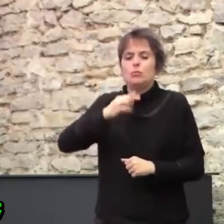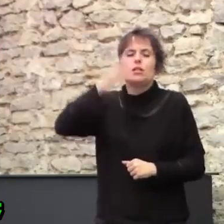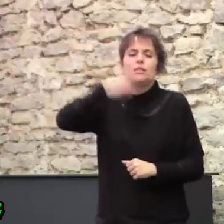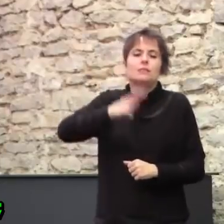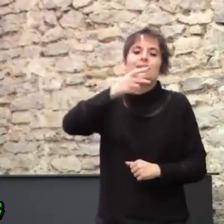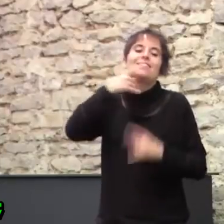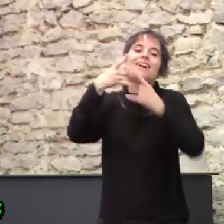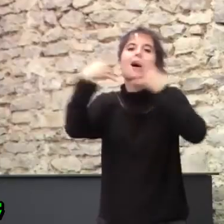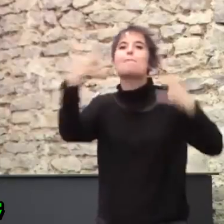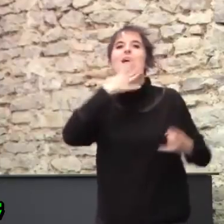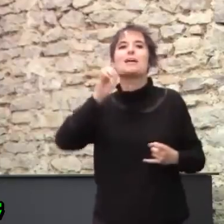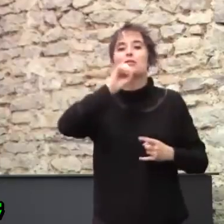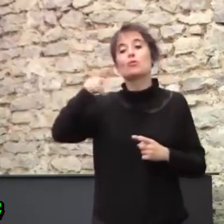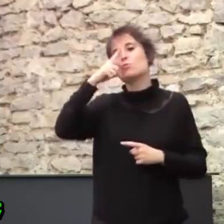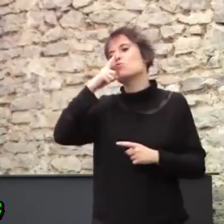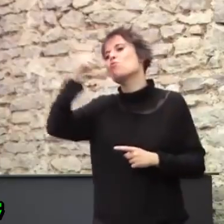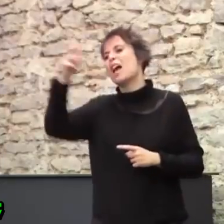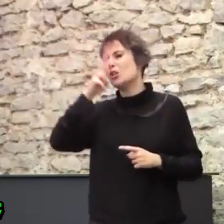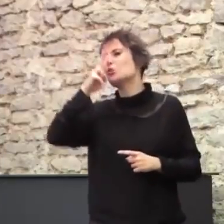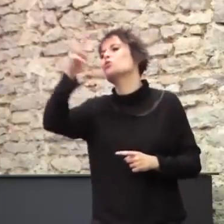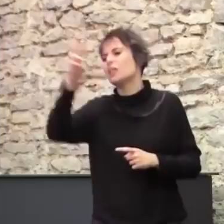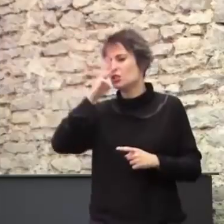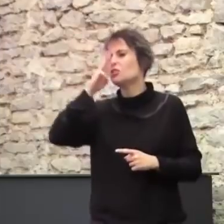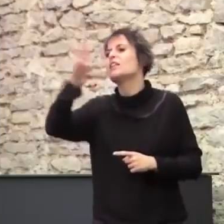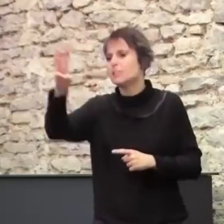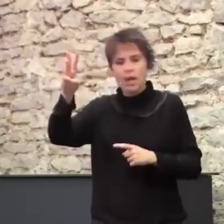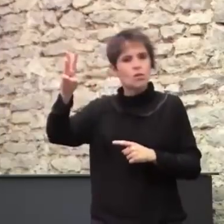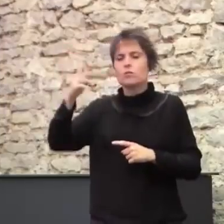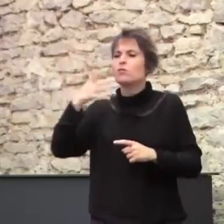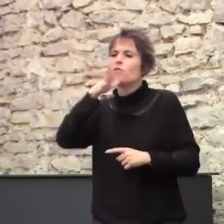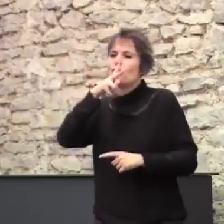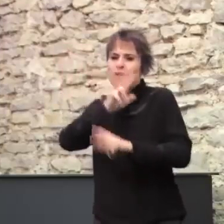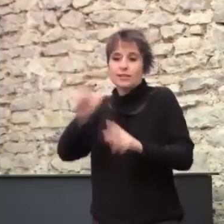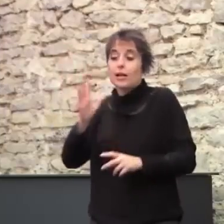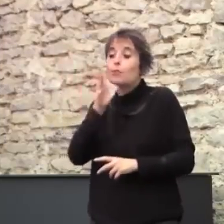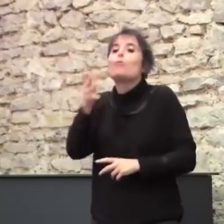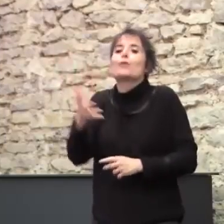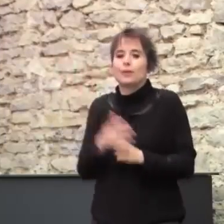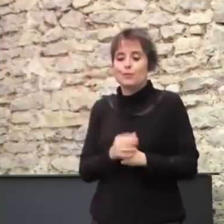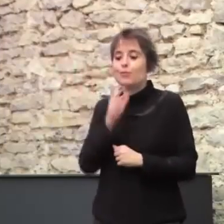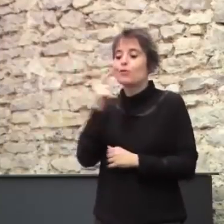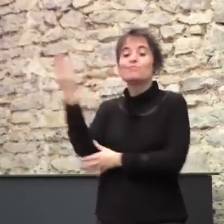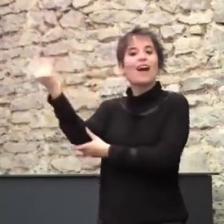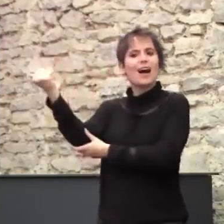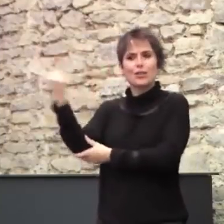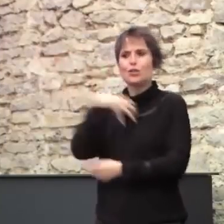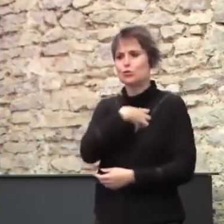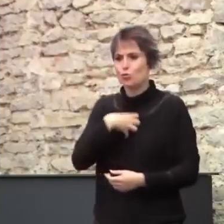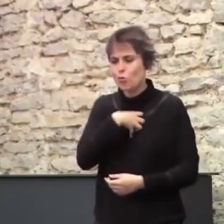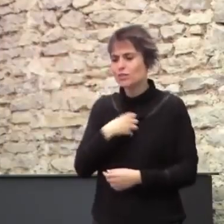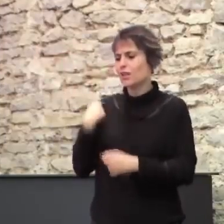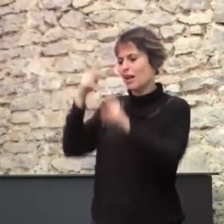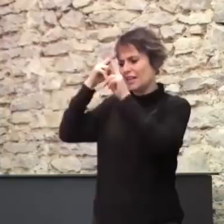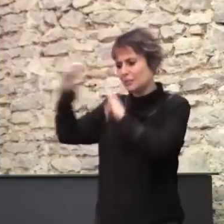fatal. ¿Por qué? Pues por lo que comentaba un poco al principio, no nos enseñan a despedirnos, no nos enseñan a decir adiós con cariño, respeto y con